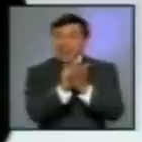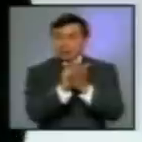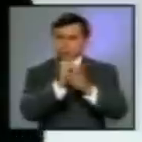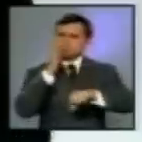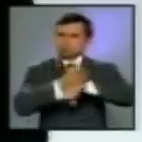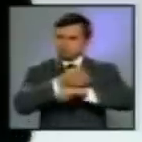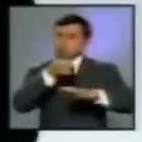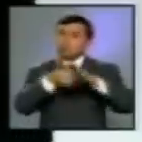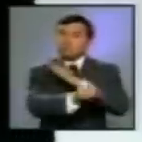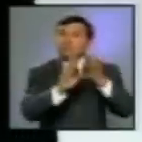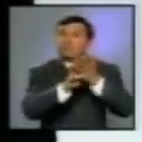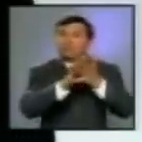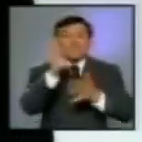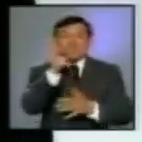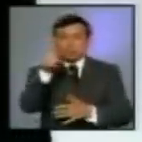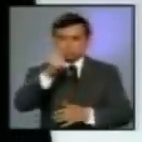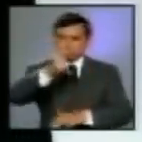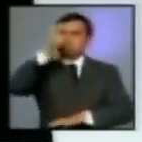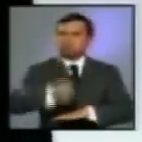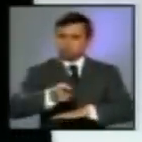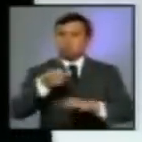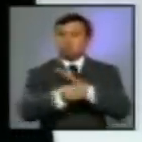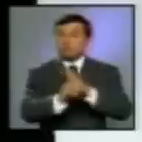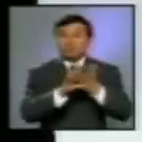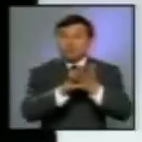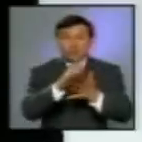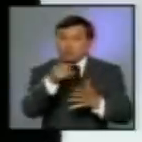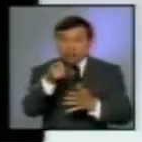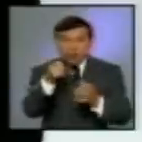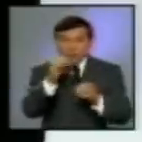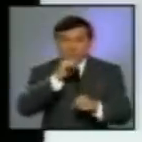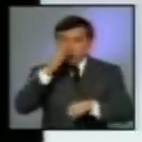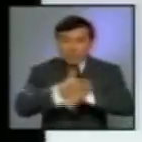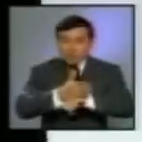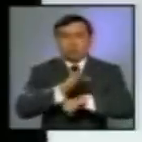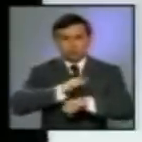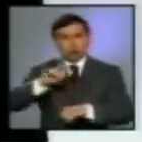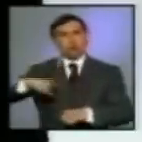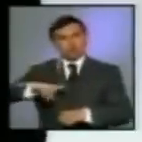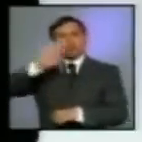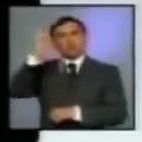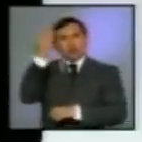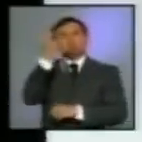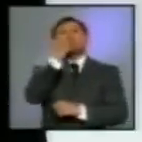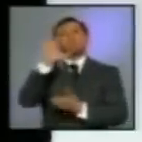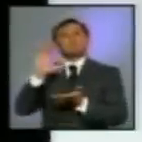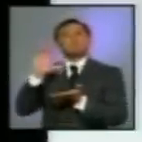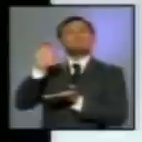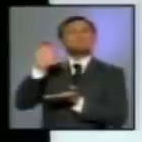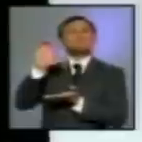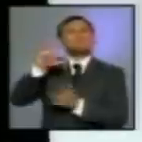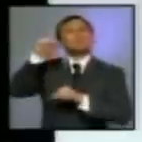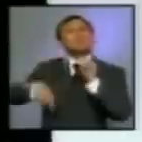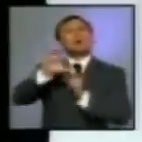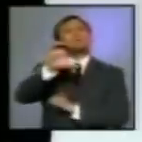que les retiren o les retengan las participaciones y aportaciones federales para castigar a los gobernadores que no cumplen con